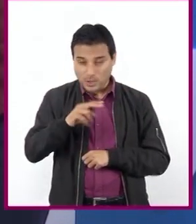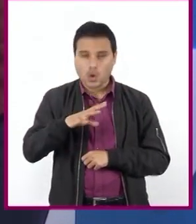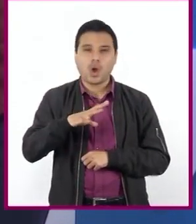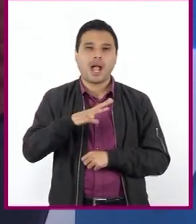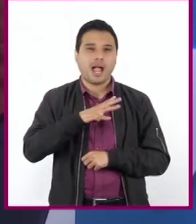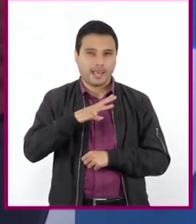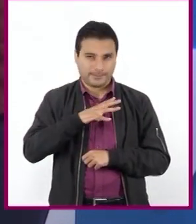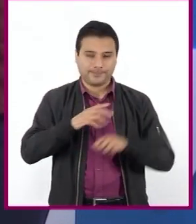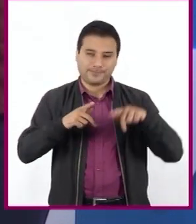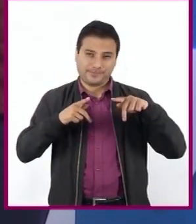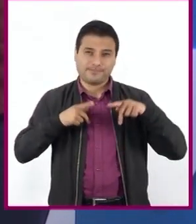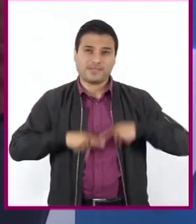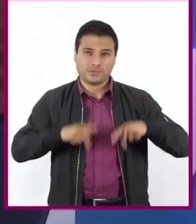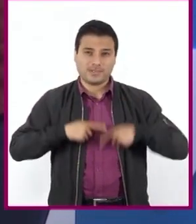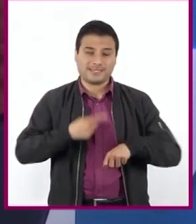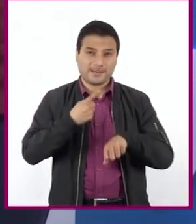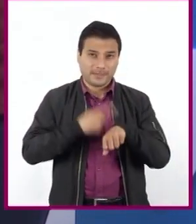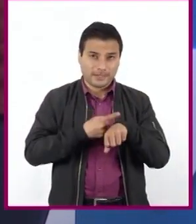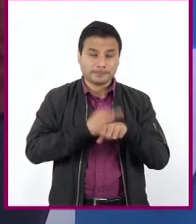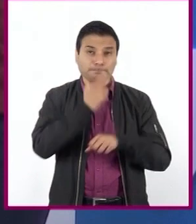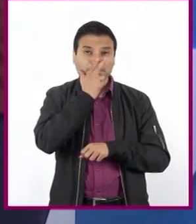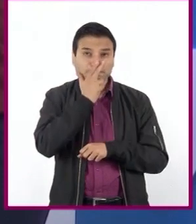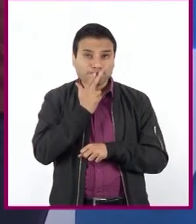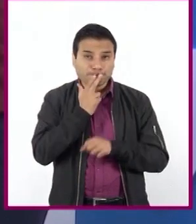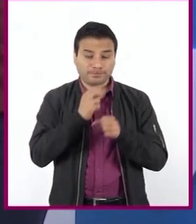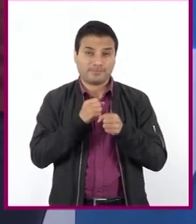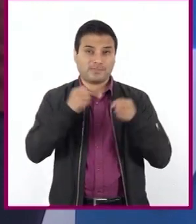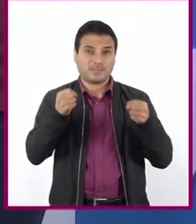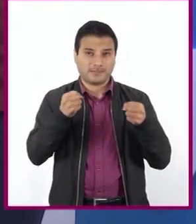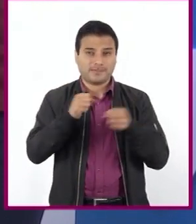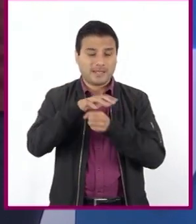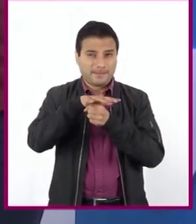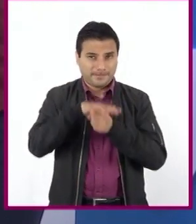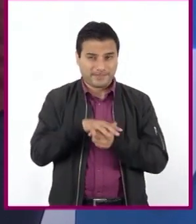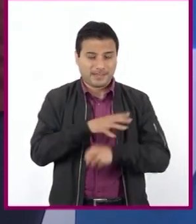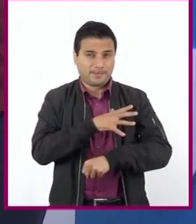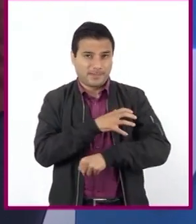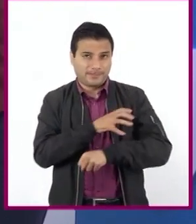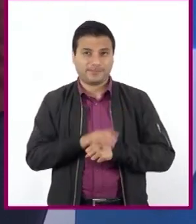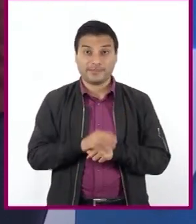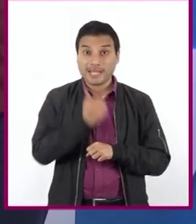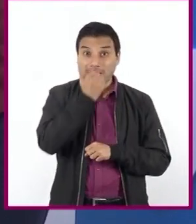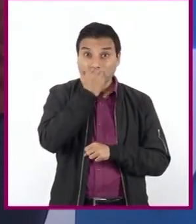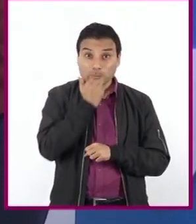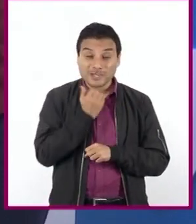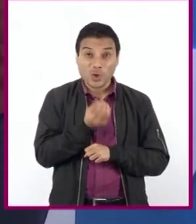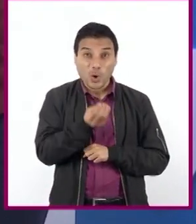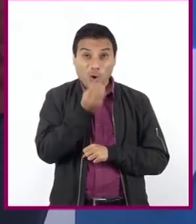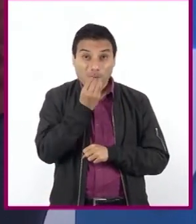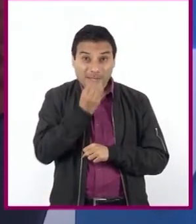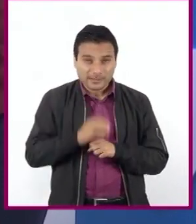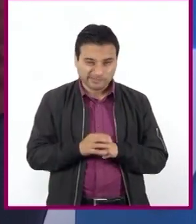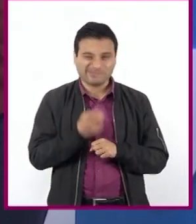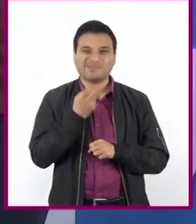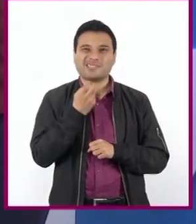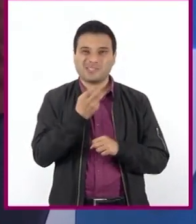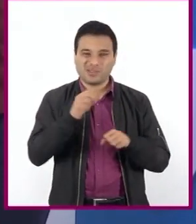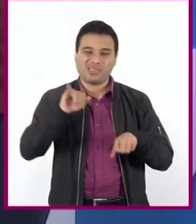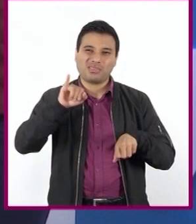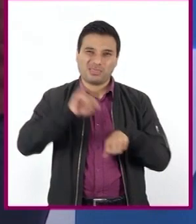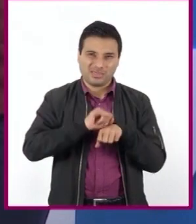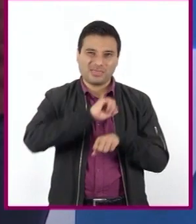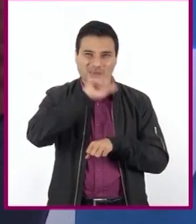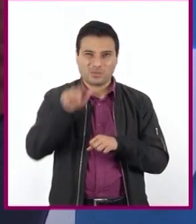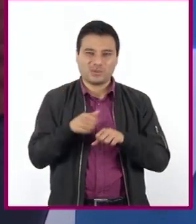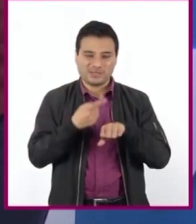de diabetes, obesidad e hipertensión, en donde el consumo de azúcar es un factor determinante para tener